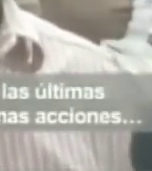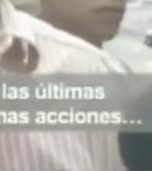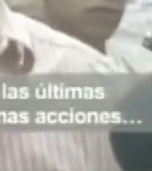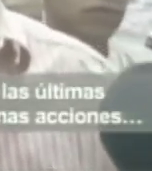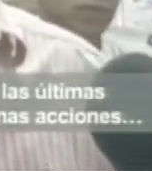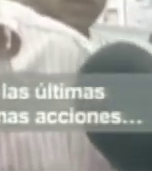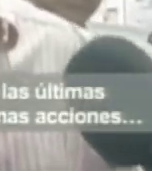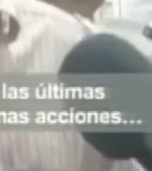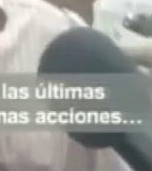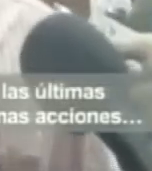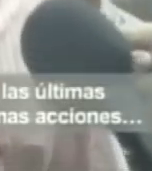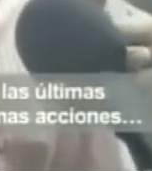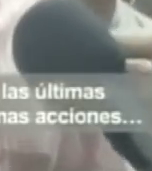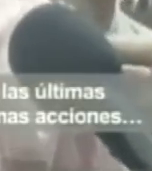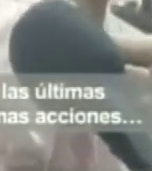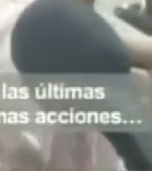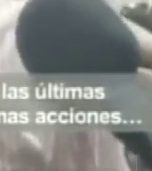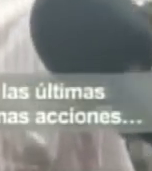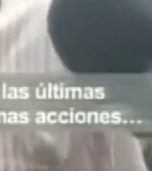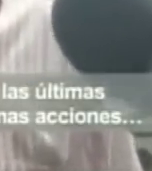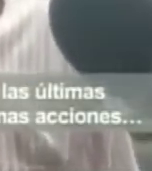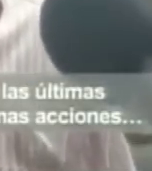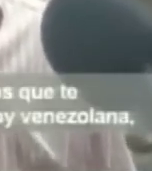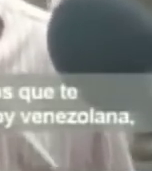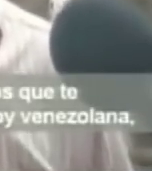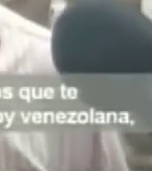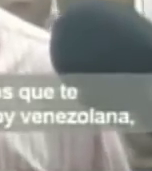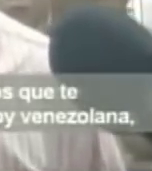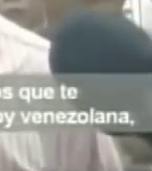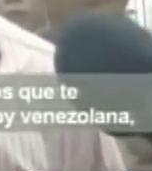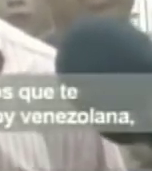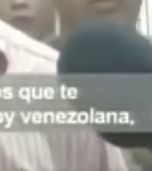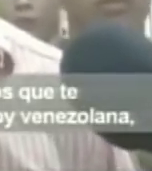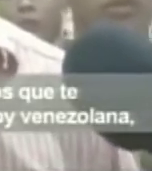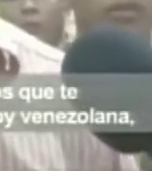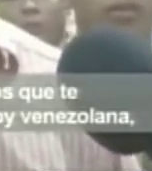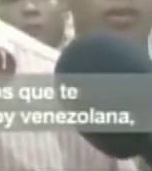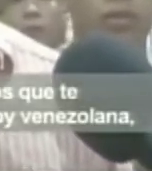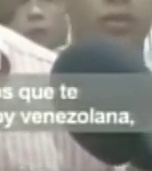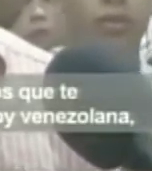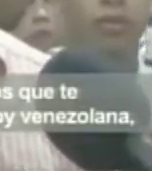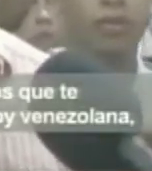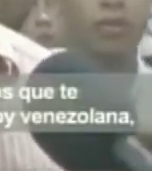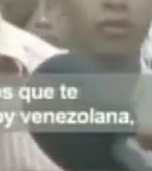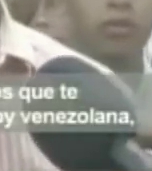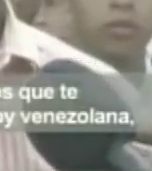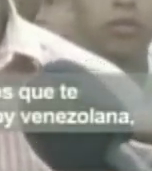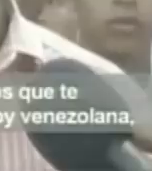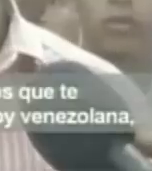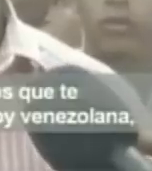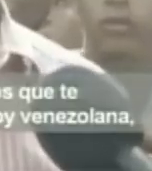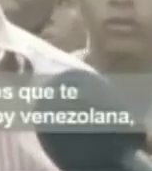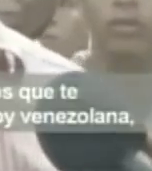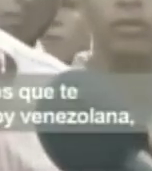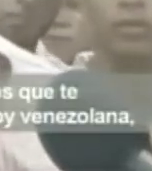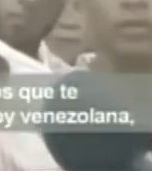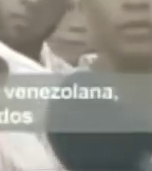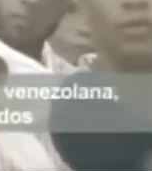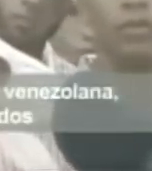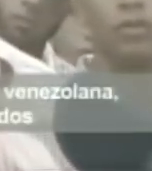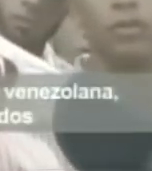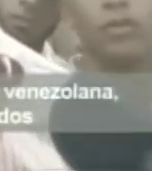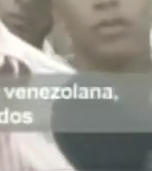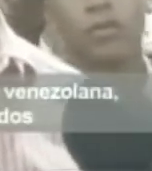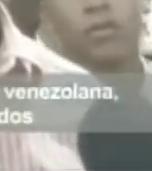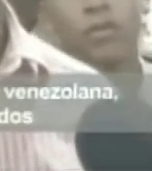Esta fue la última acción que tomamos. Dime nombre de diputados con los que te comunicaste. Háblame de nombre, yo soy venezolana, soy